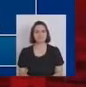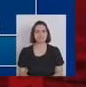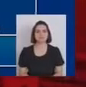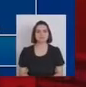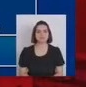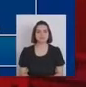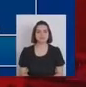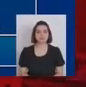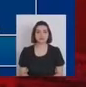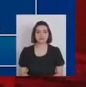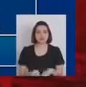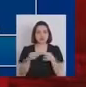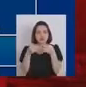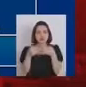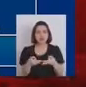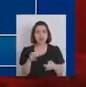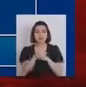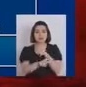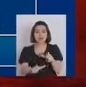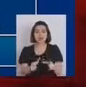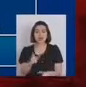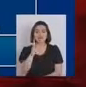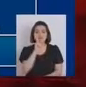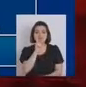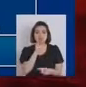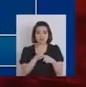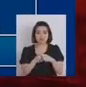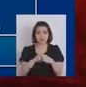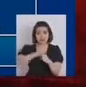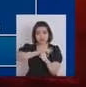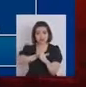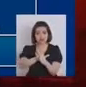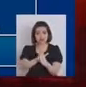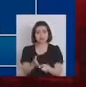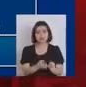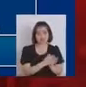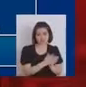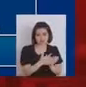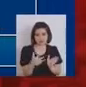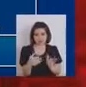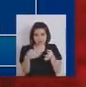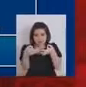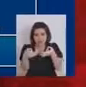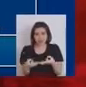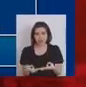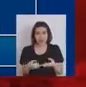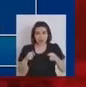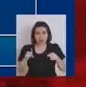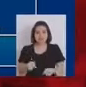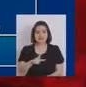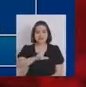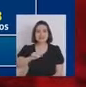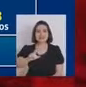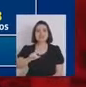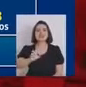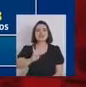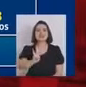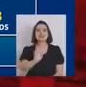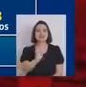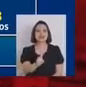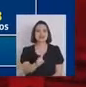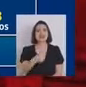algunas regiones, por ejemplo, que menos de 200 personas, estamos hablando del personal médico, todavía esto no ha llegado a la población